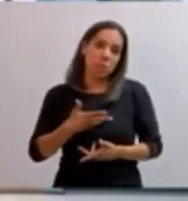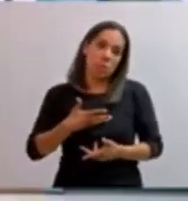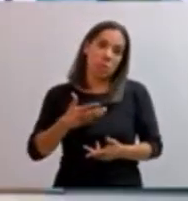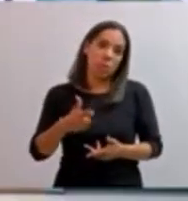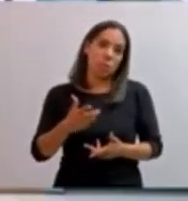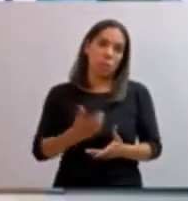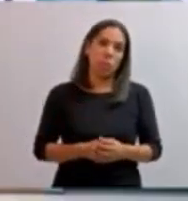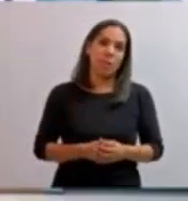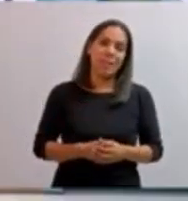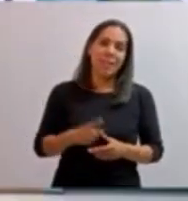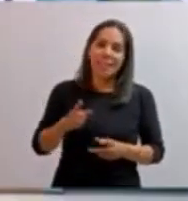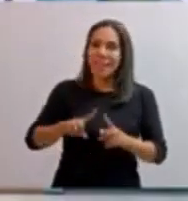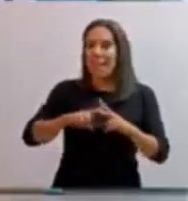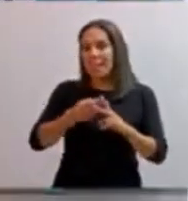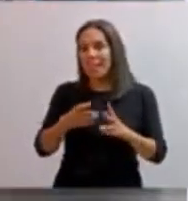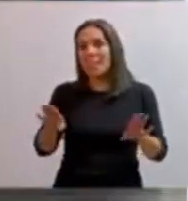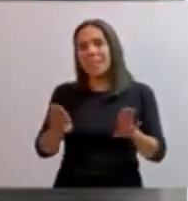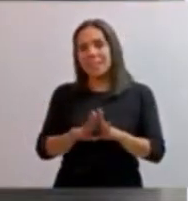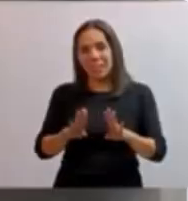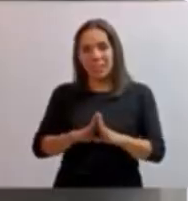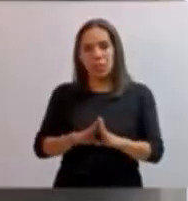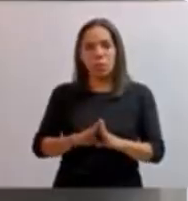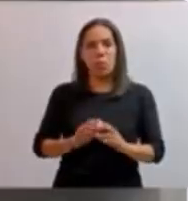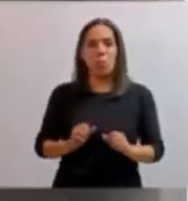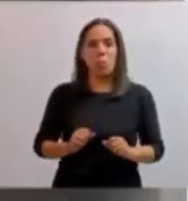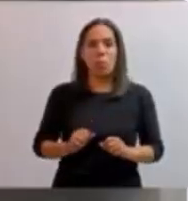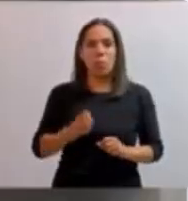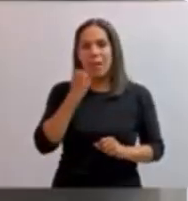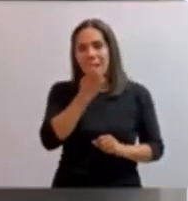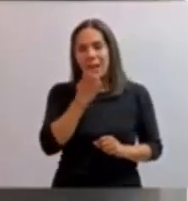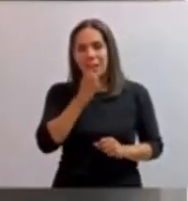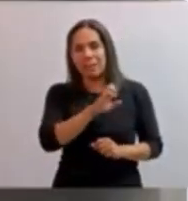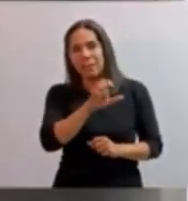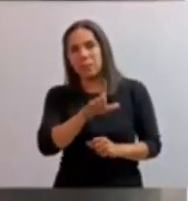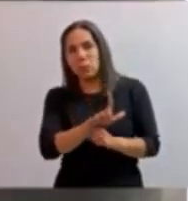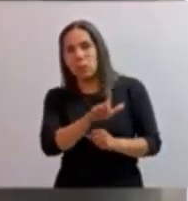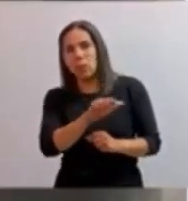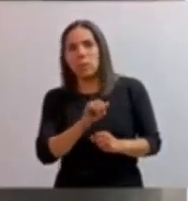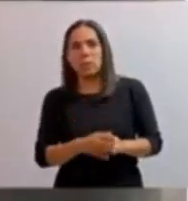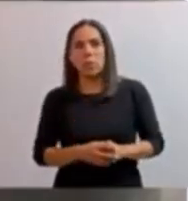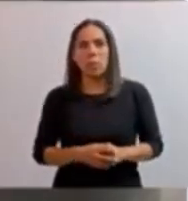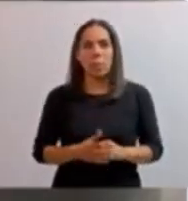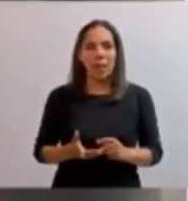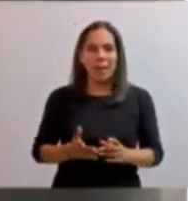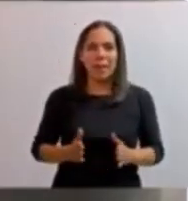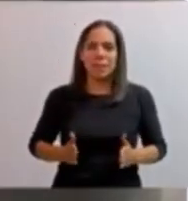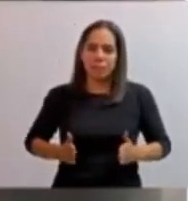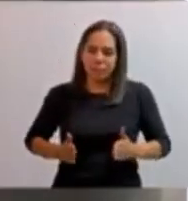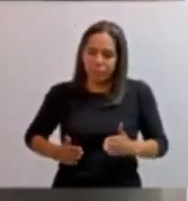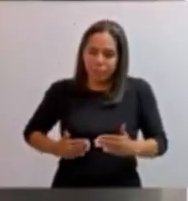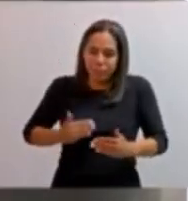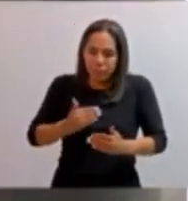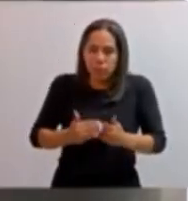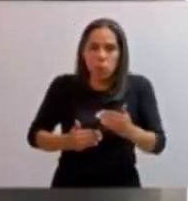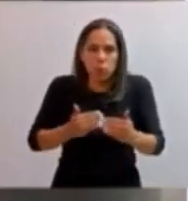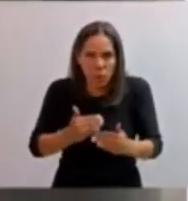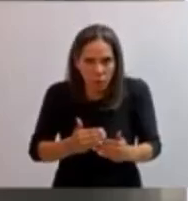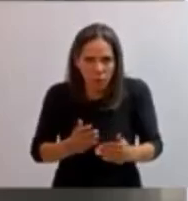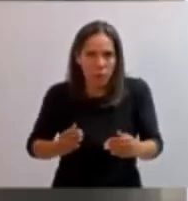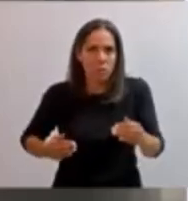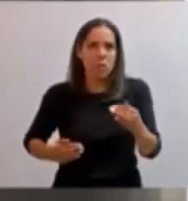formación inicial de docentes en las escuelas normales tiene un trayecto que ahora con el Plan de